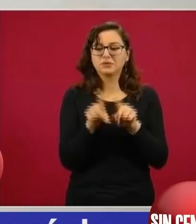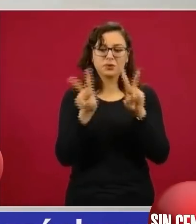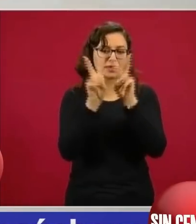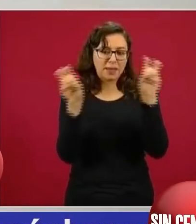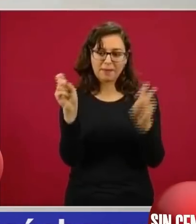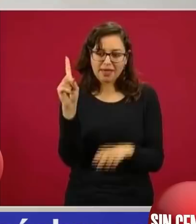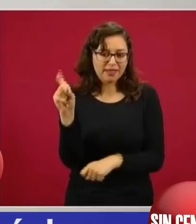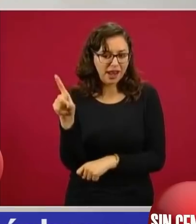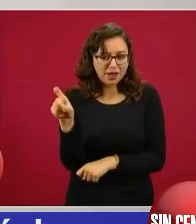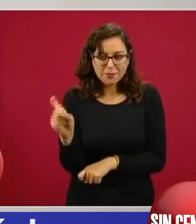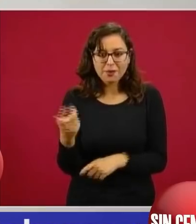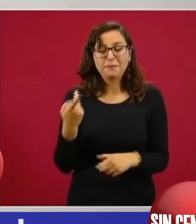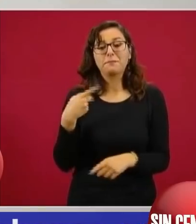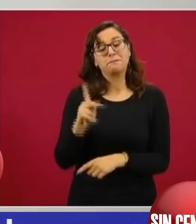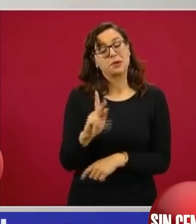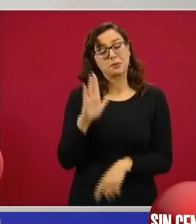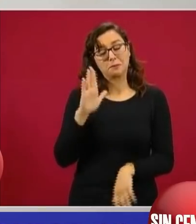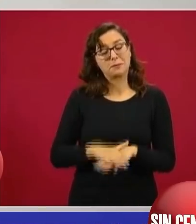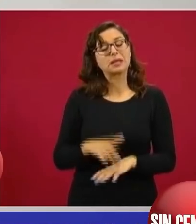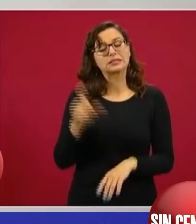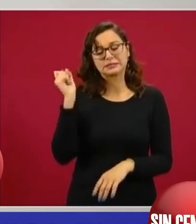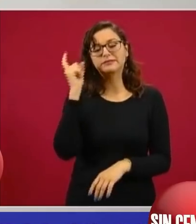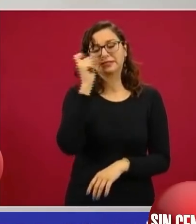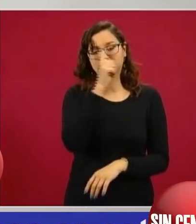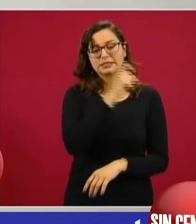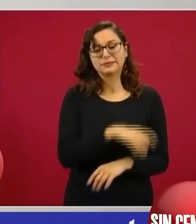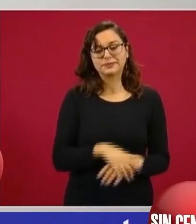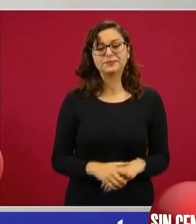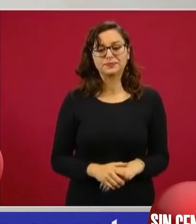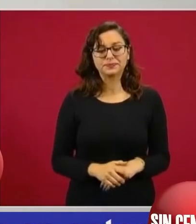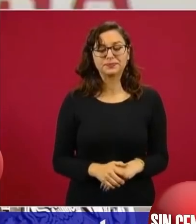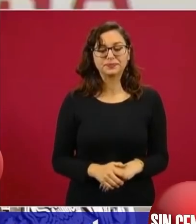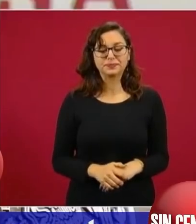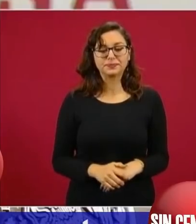todavía más complicado,